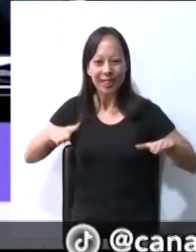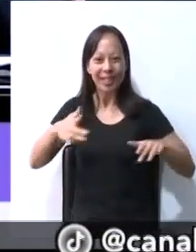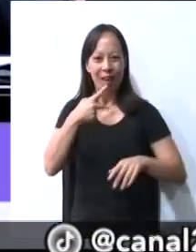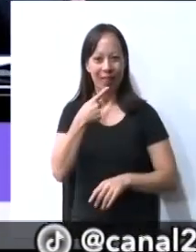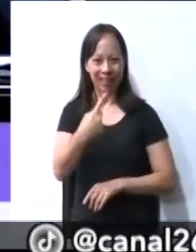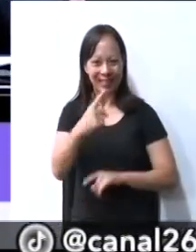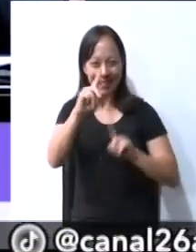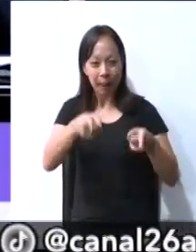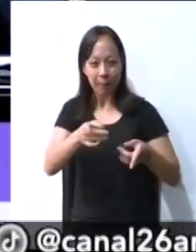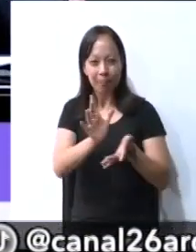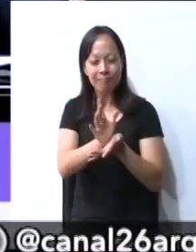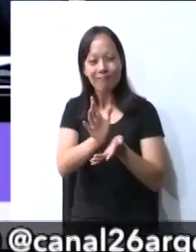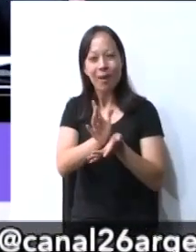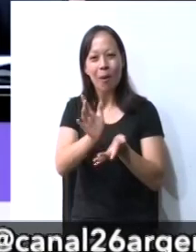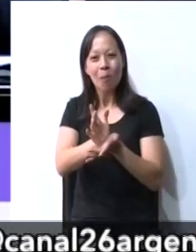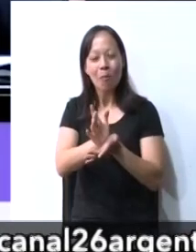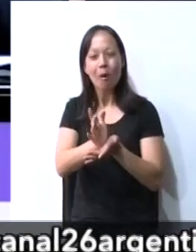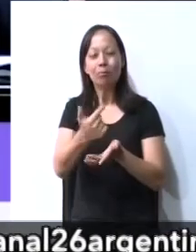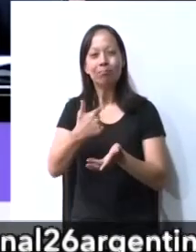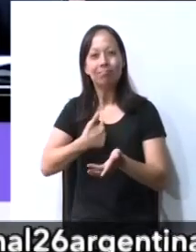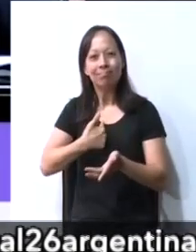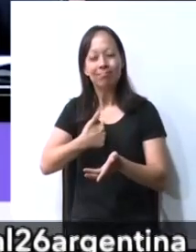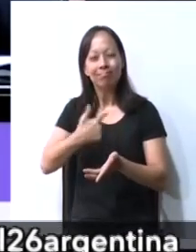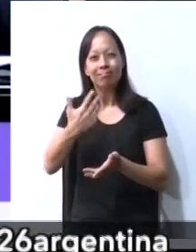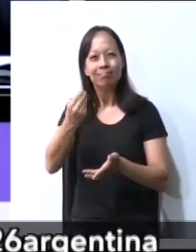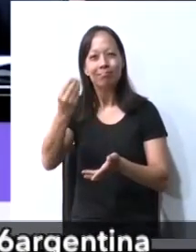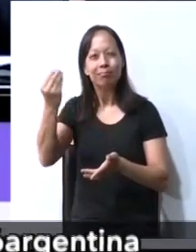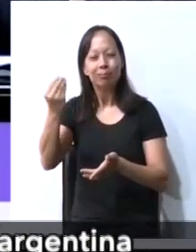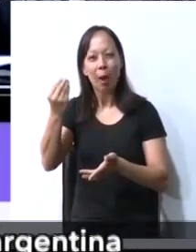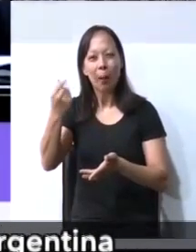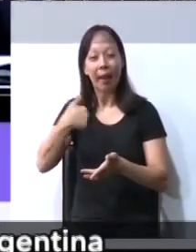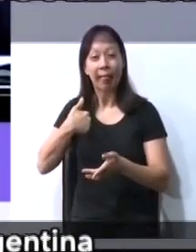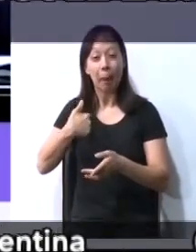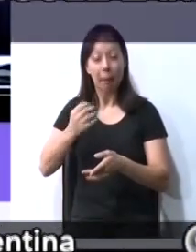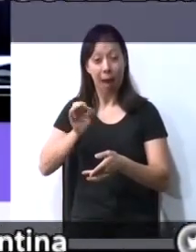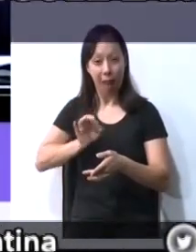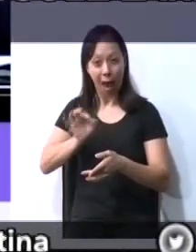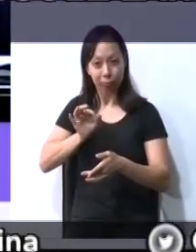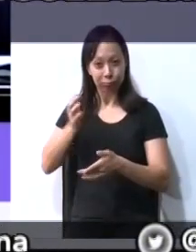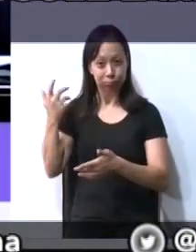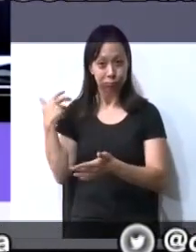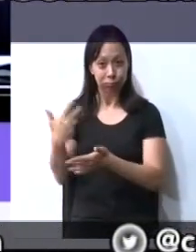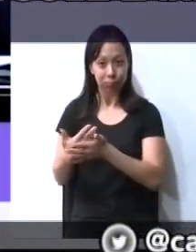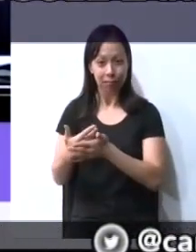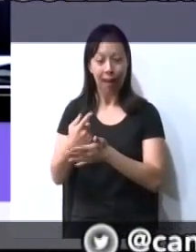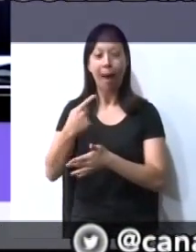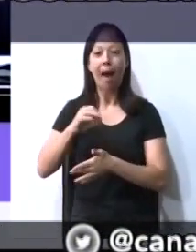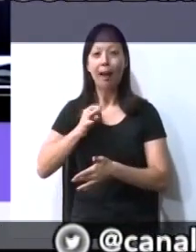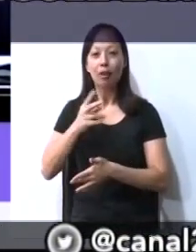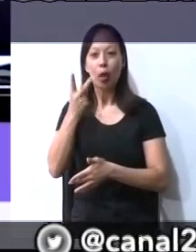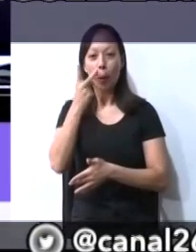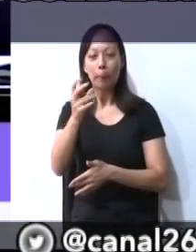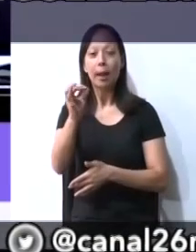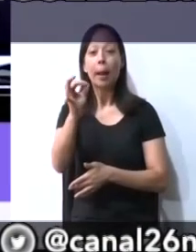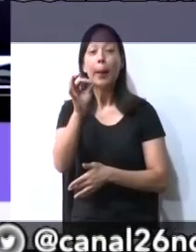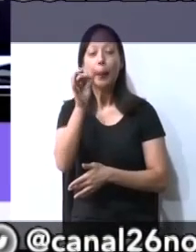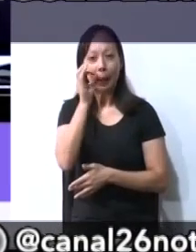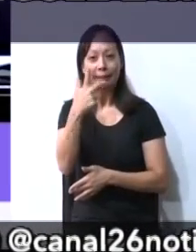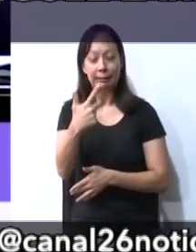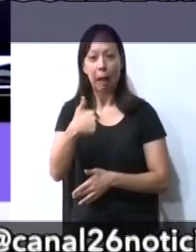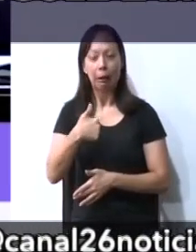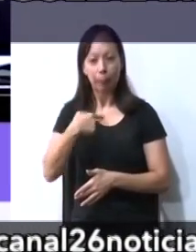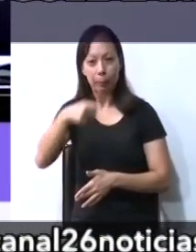de nostalgia también, ¿no? Tantas veces, tantos años. Este 2023 es mi último año